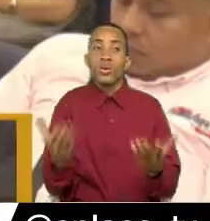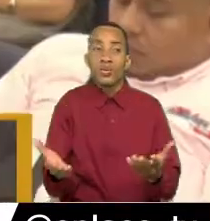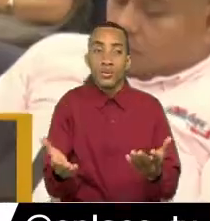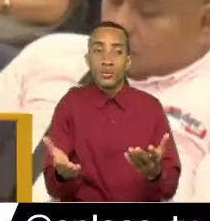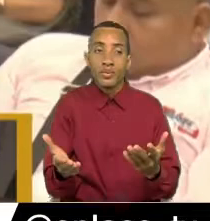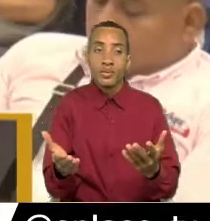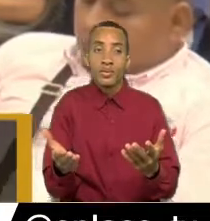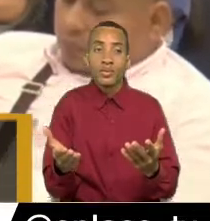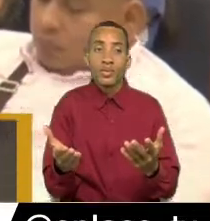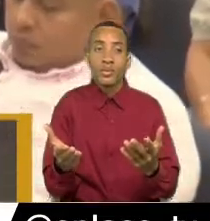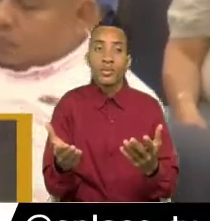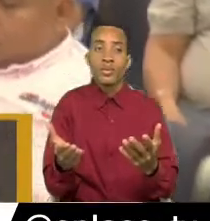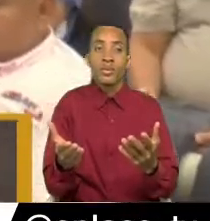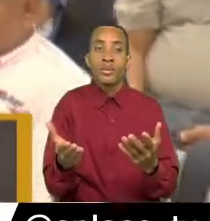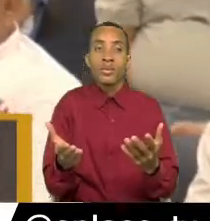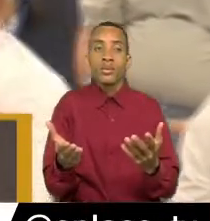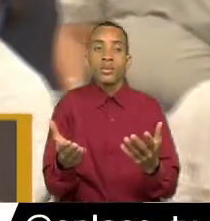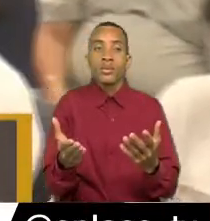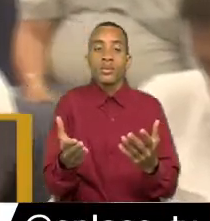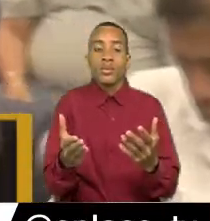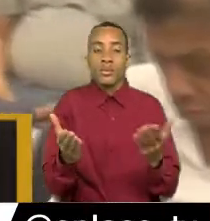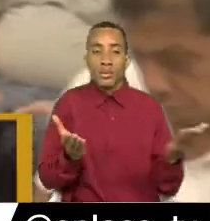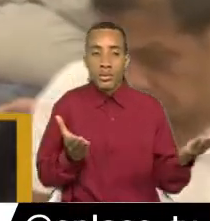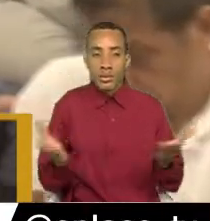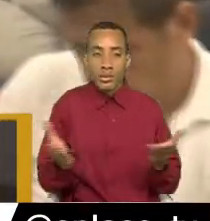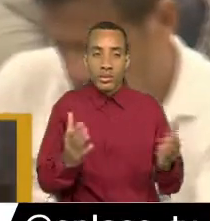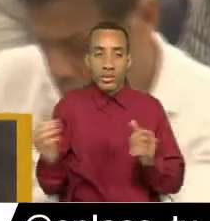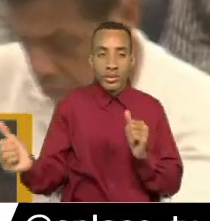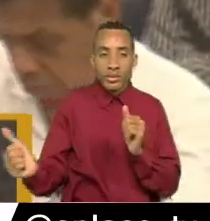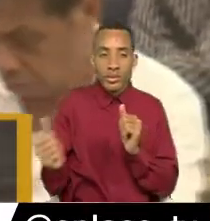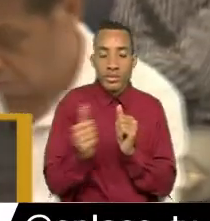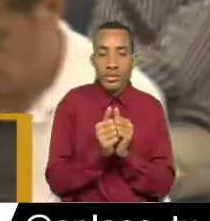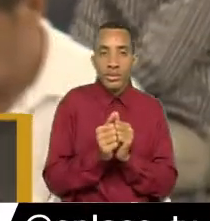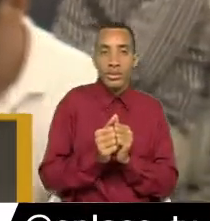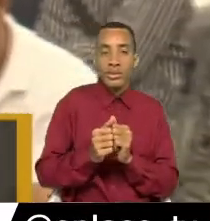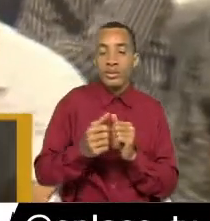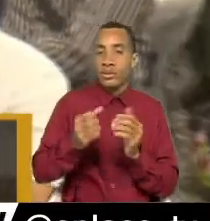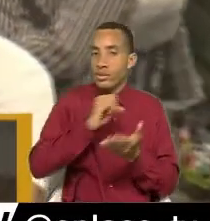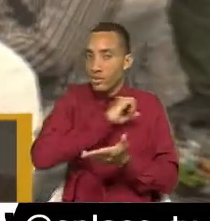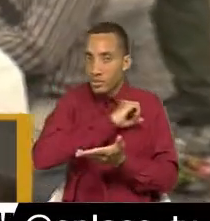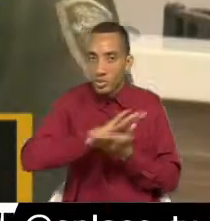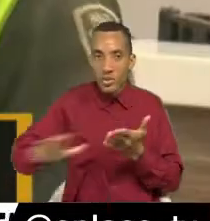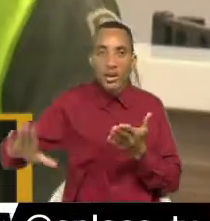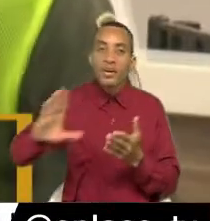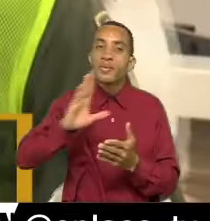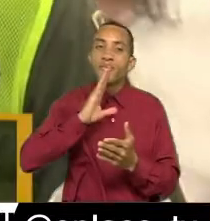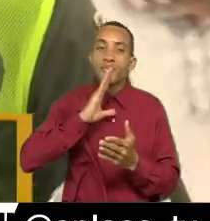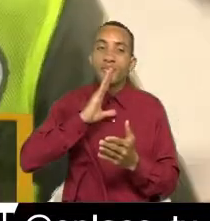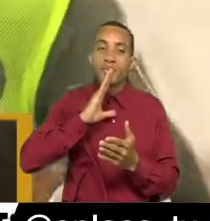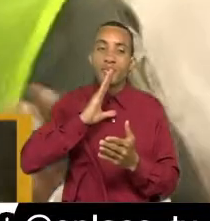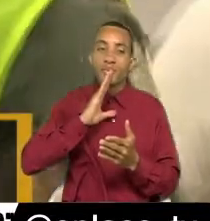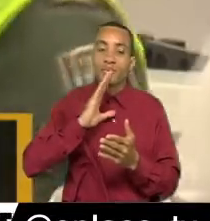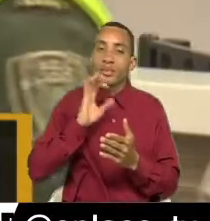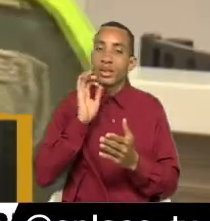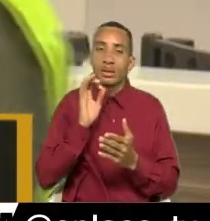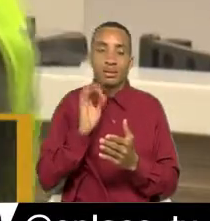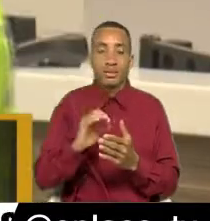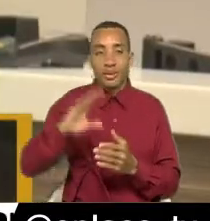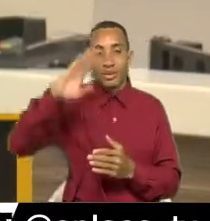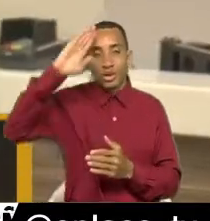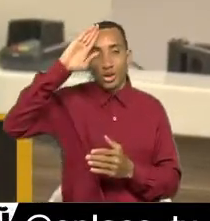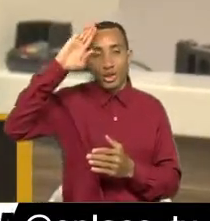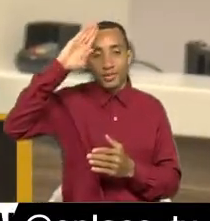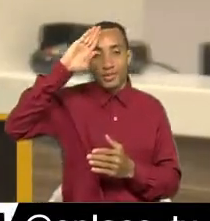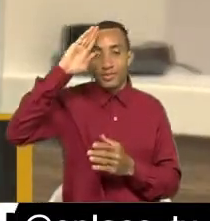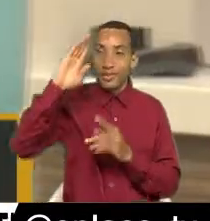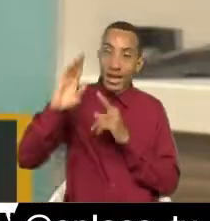del servicio de acompañamiento que ofrece gratuitamente y de forma eficaz la Policía